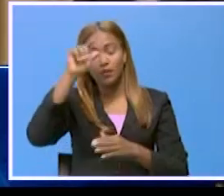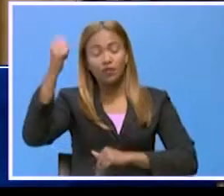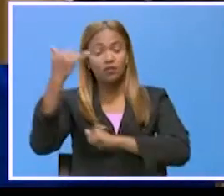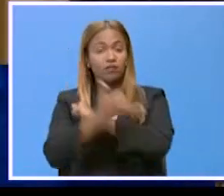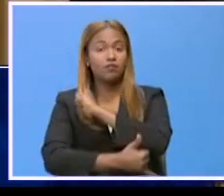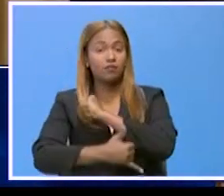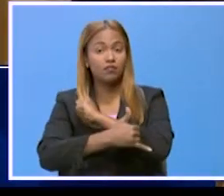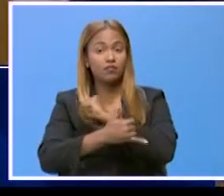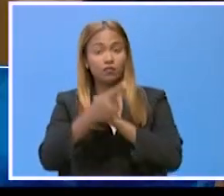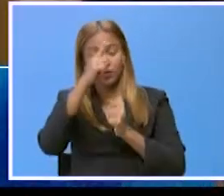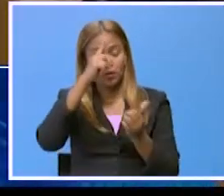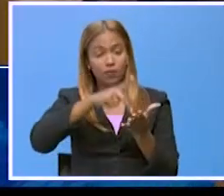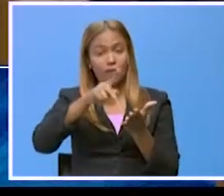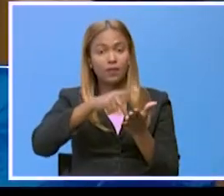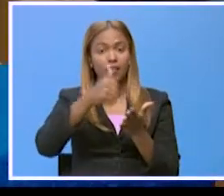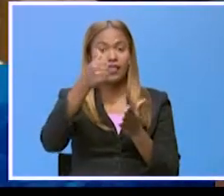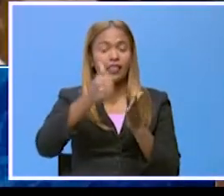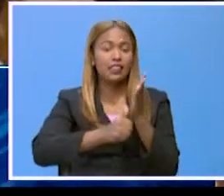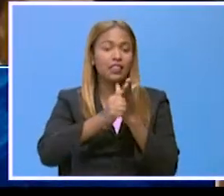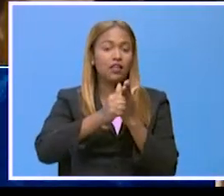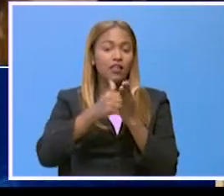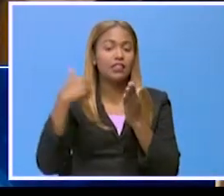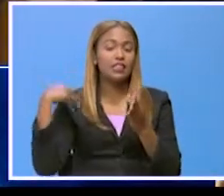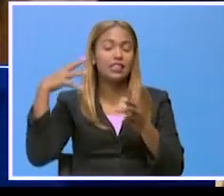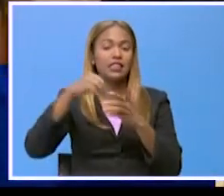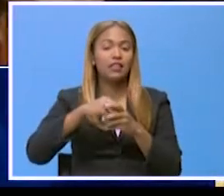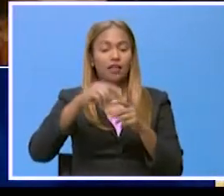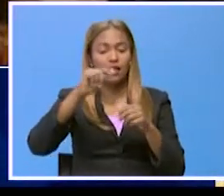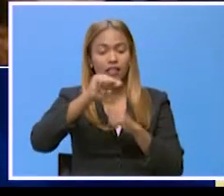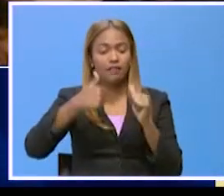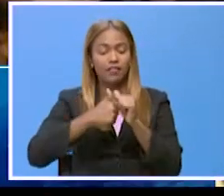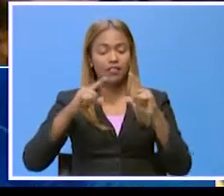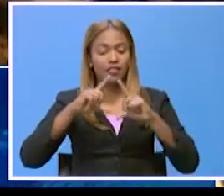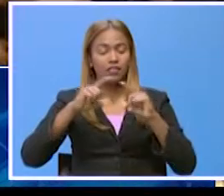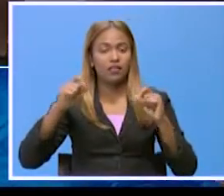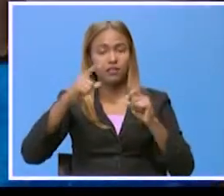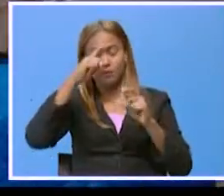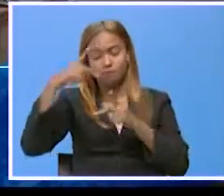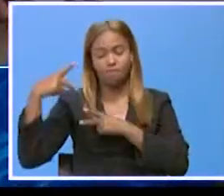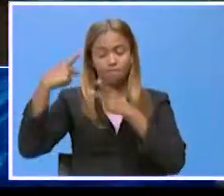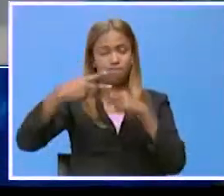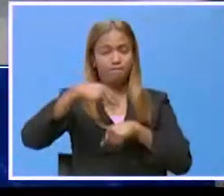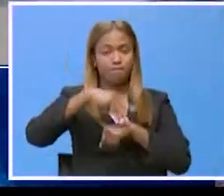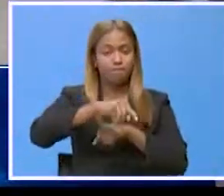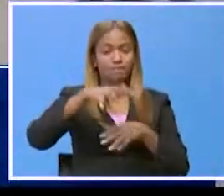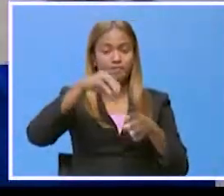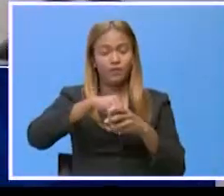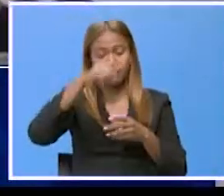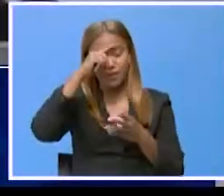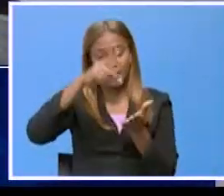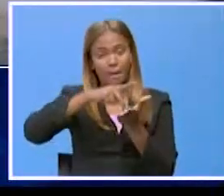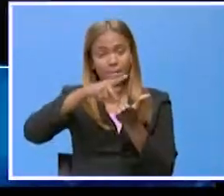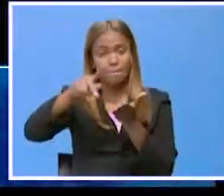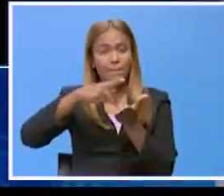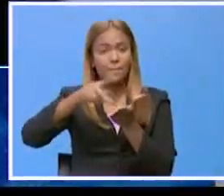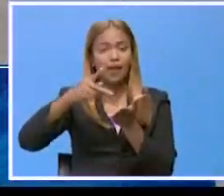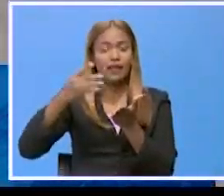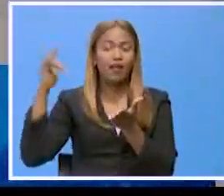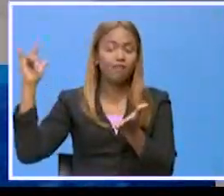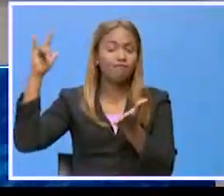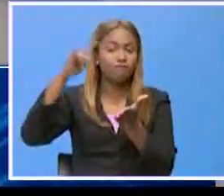del cobro de 10 dólares que se aplica a través de las tarjetas de turismo incorporadas a los pasajes aéreos y marítimos